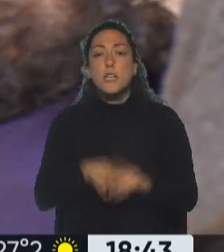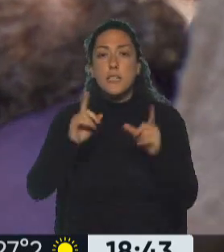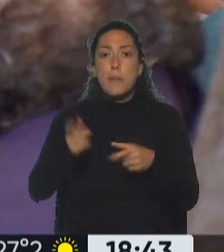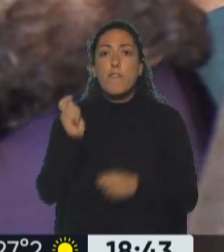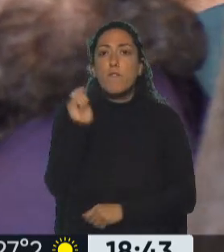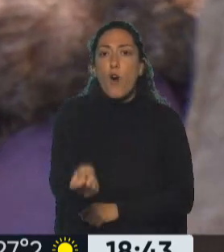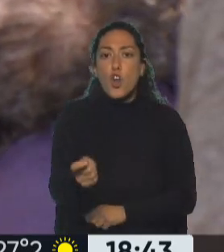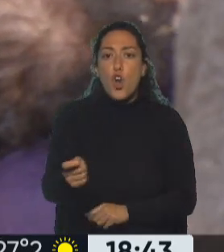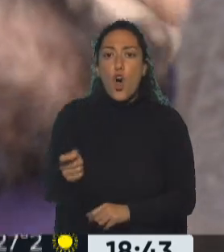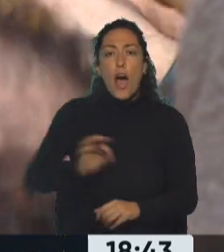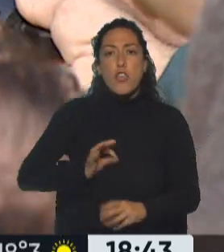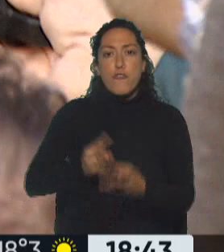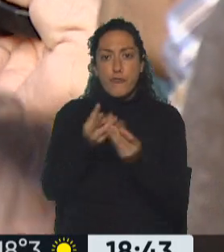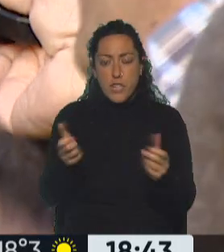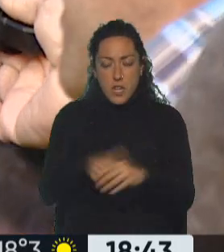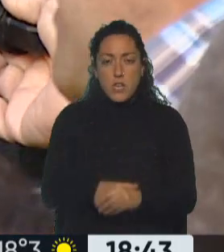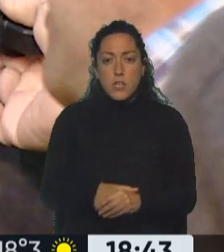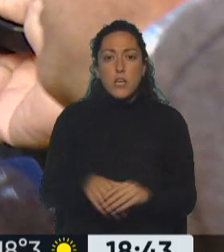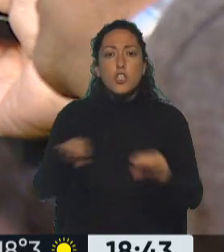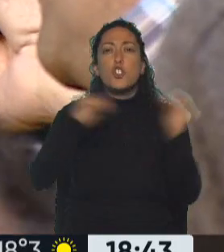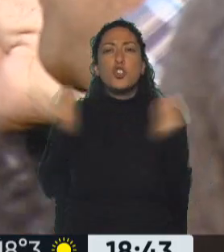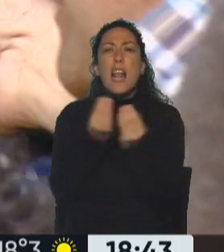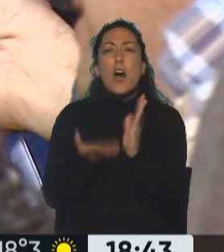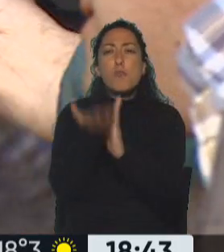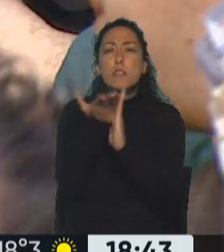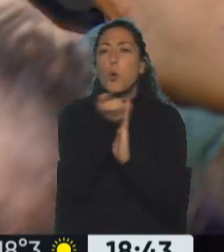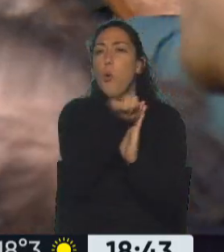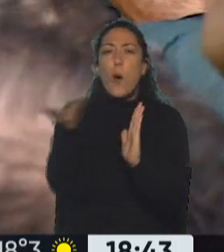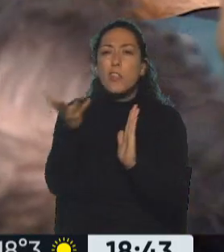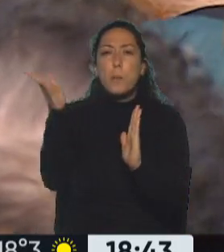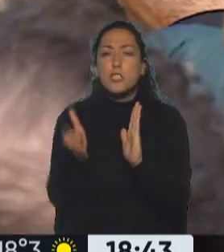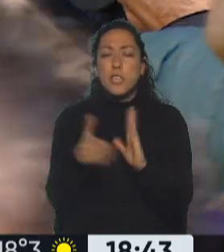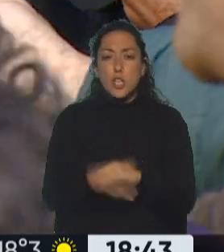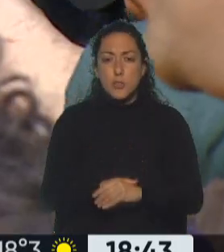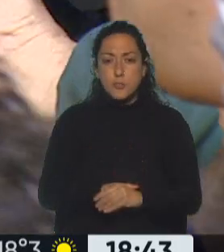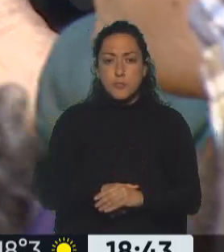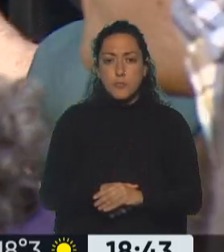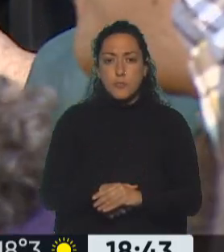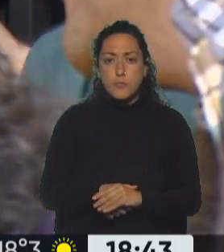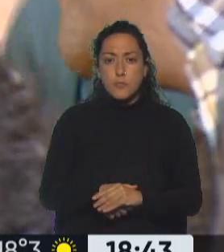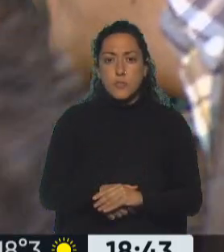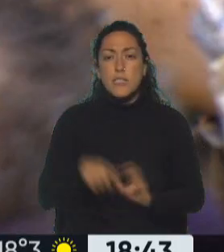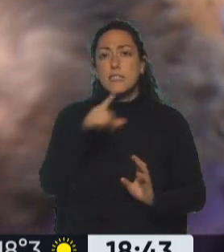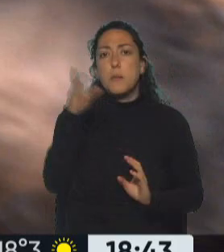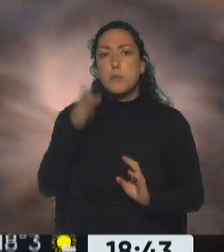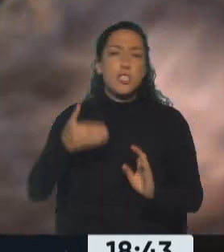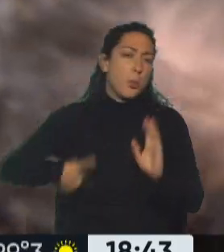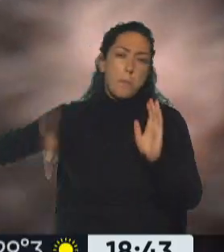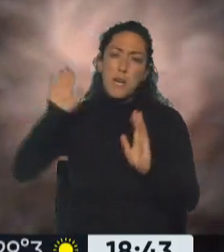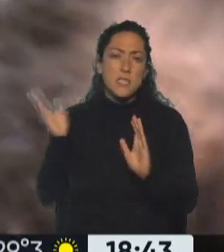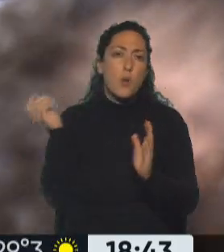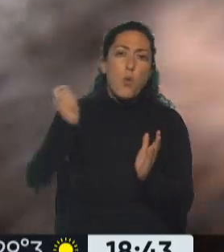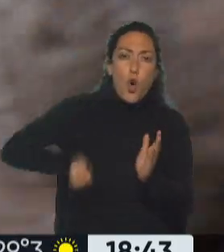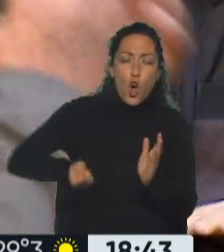fin de año. ¿Cuánto quedaría el aumento total? ¿De cuánto es el porcentaje del aumento total? Más del 100%, más un